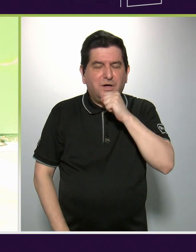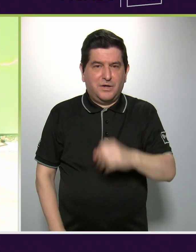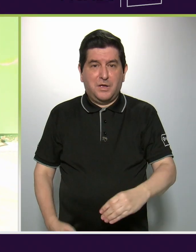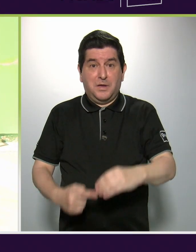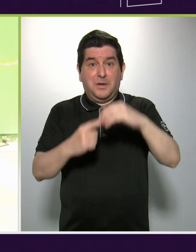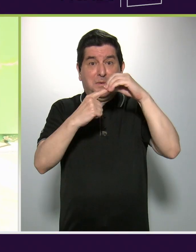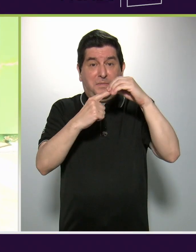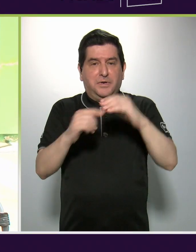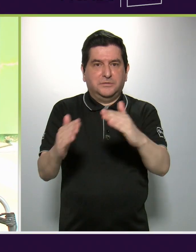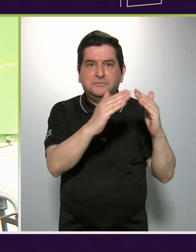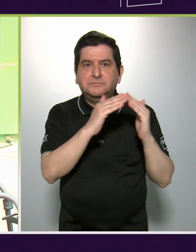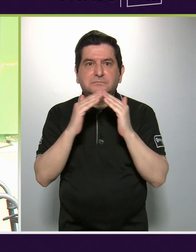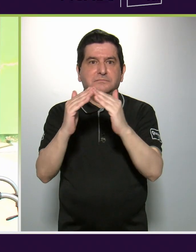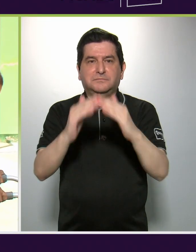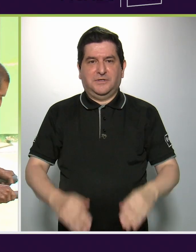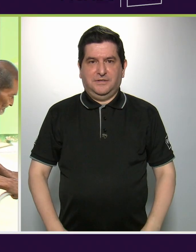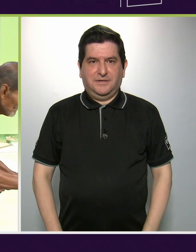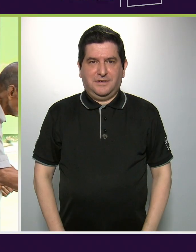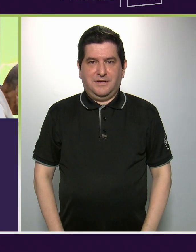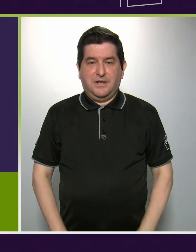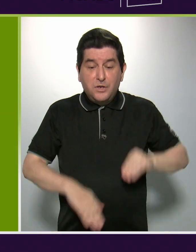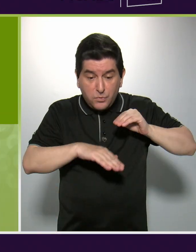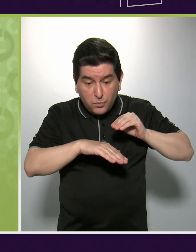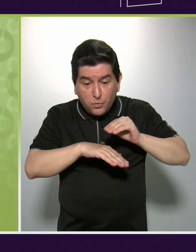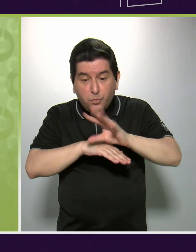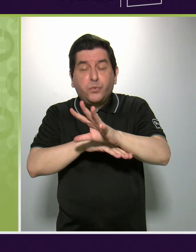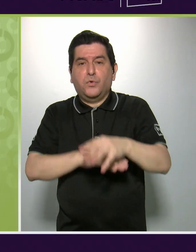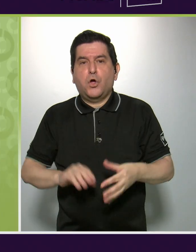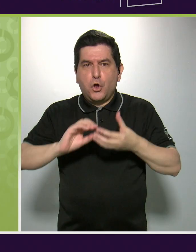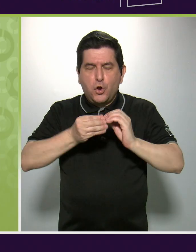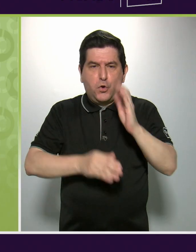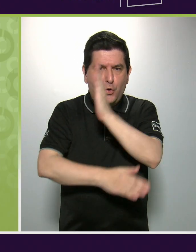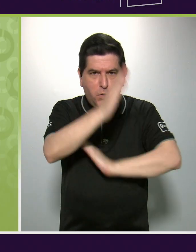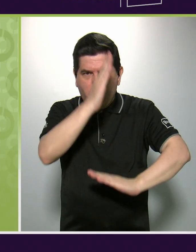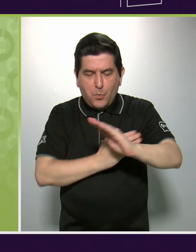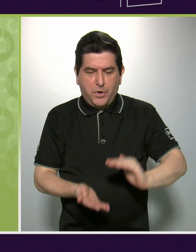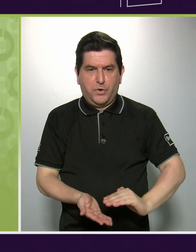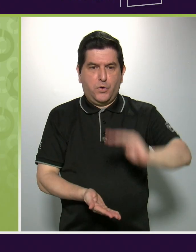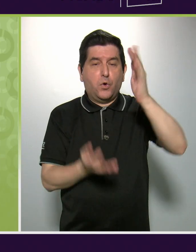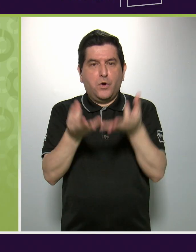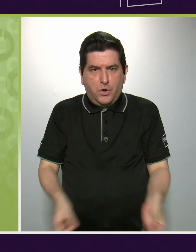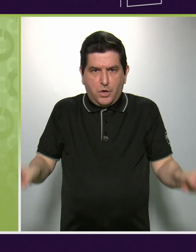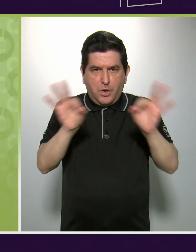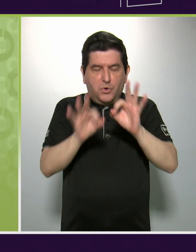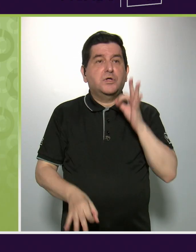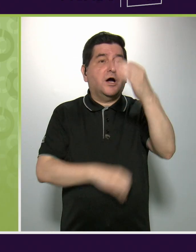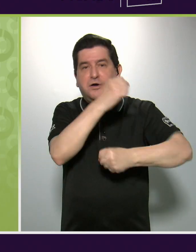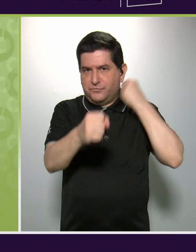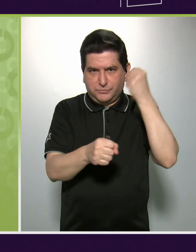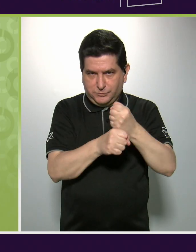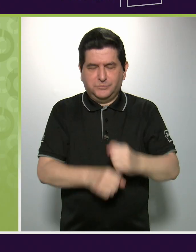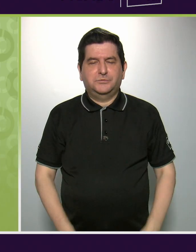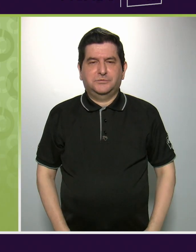entonces que los datos de discapacidad aumenten significativamente en los años venideros, puesto que la mayoría de las personas que son parte de la población con